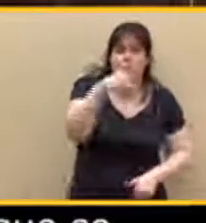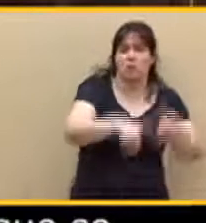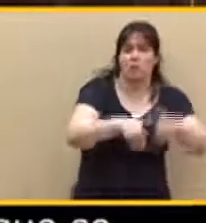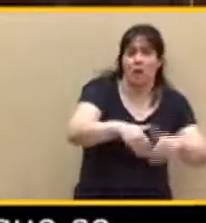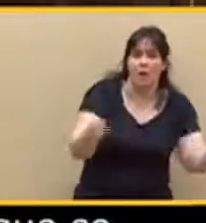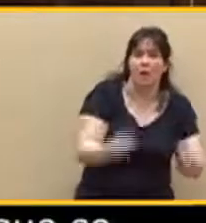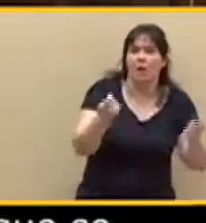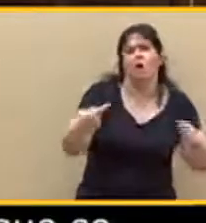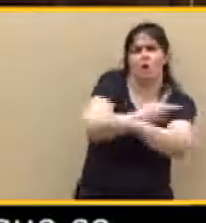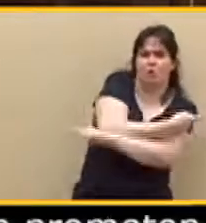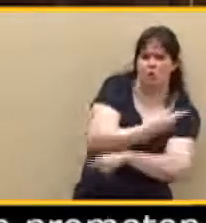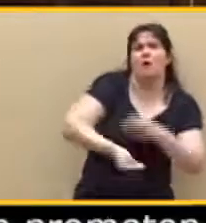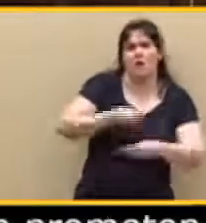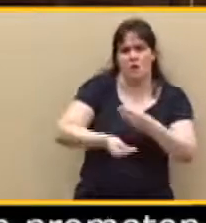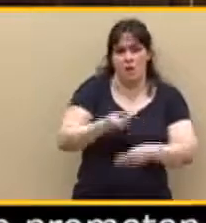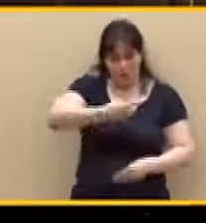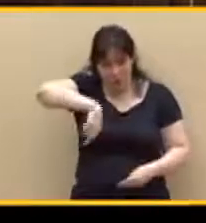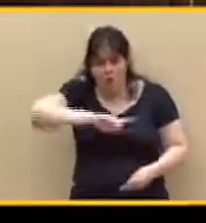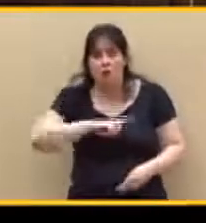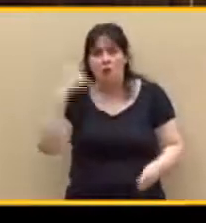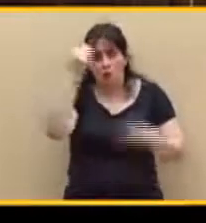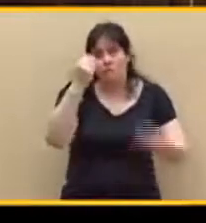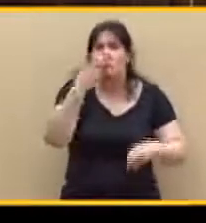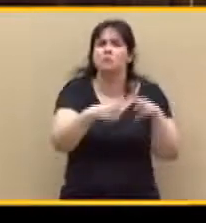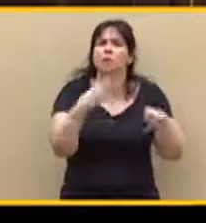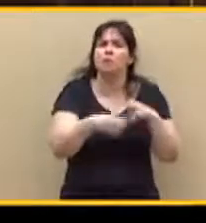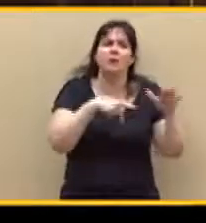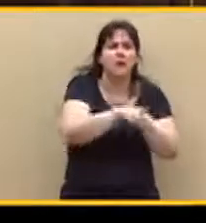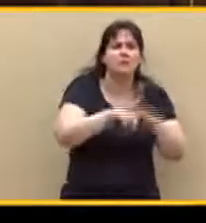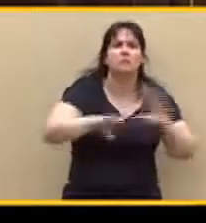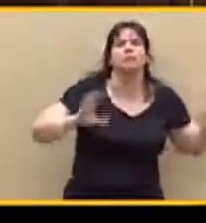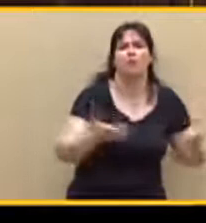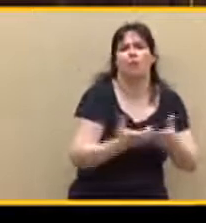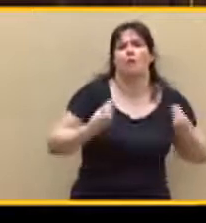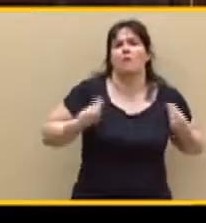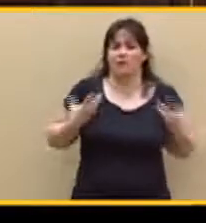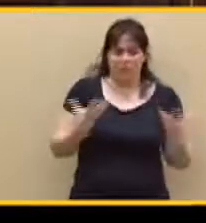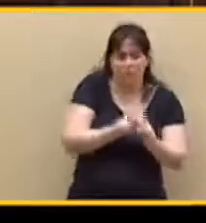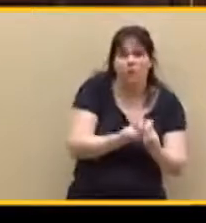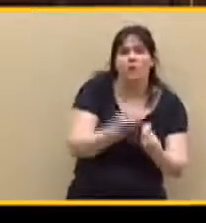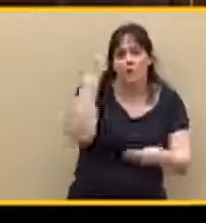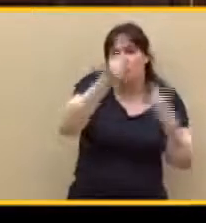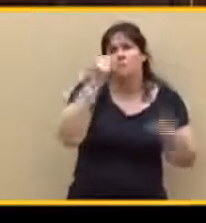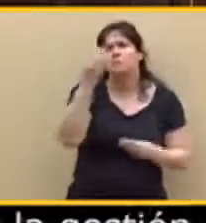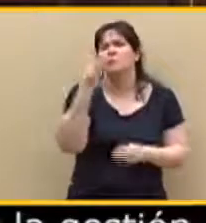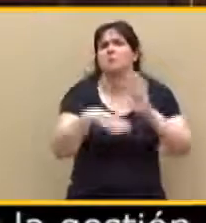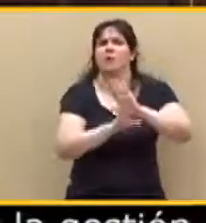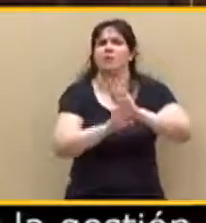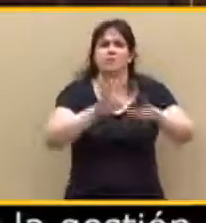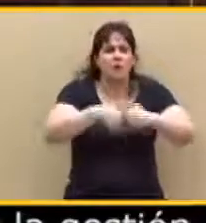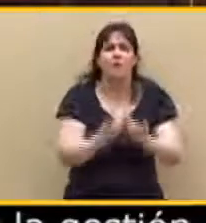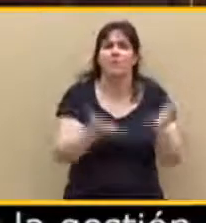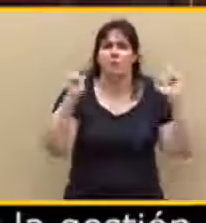nosotras creemos que la política es la gestión de lo colectivo, de la vida común, y creemos que debe existir una democracia de